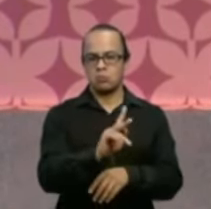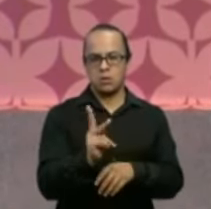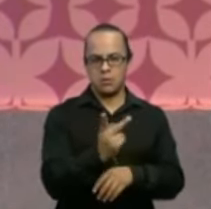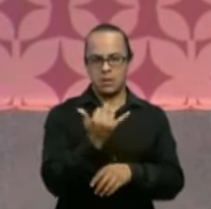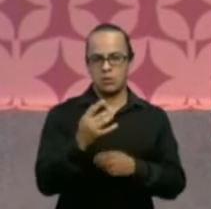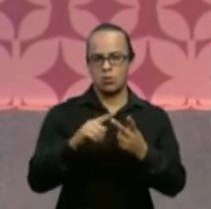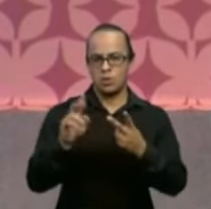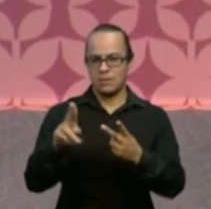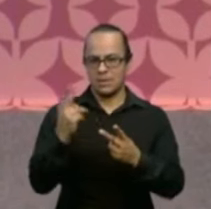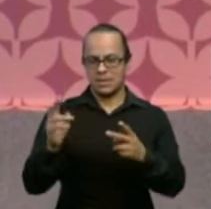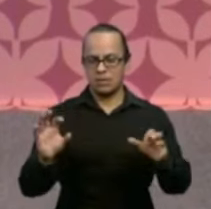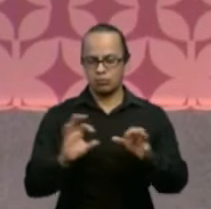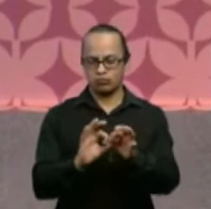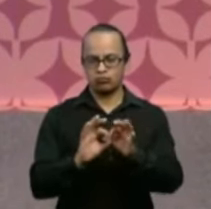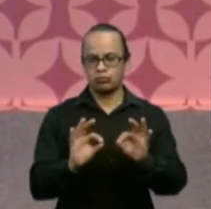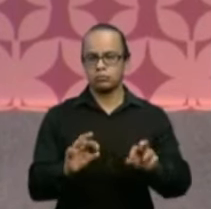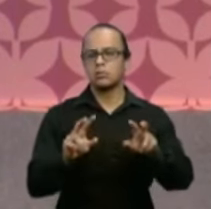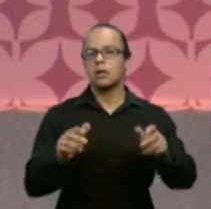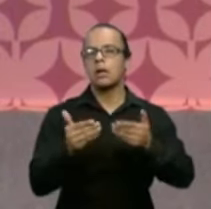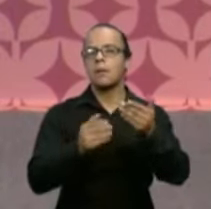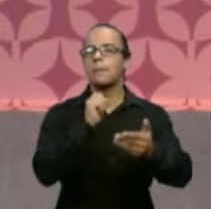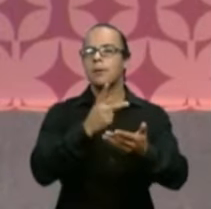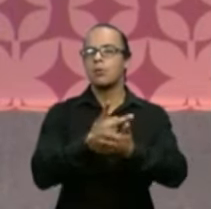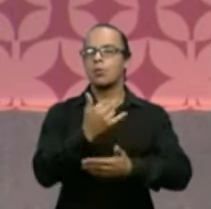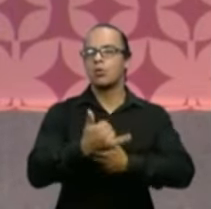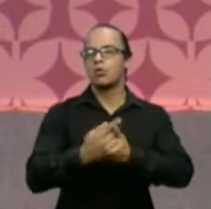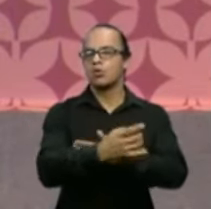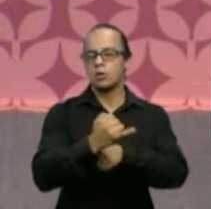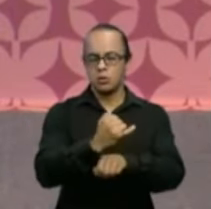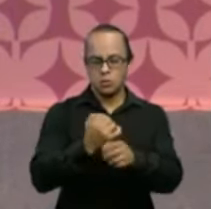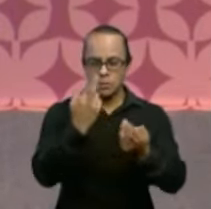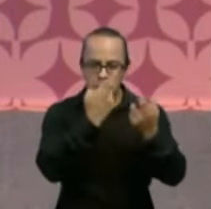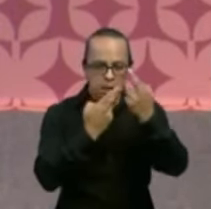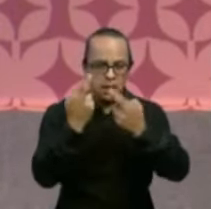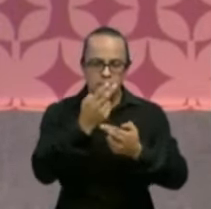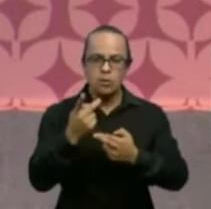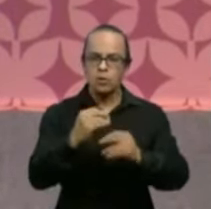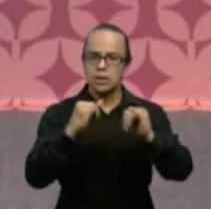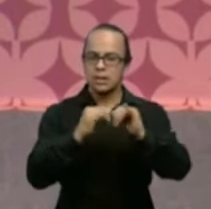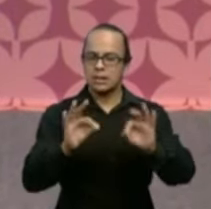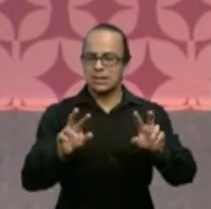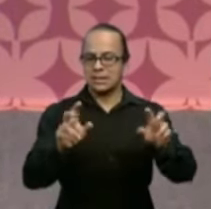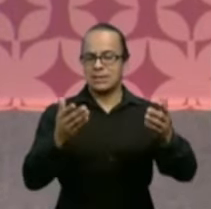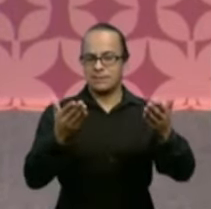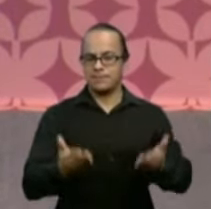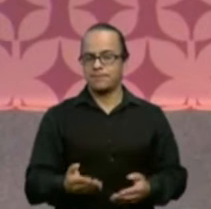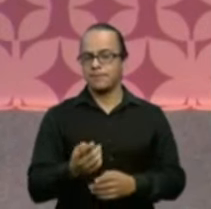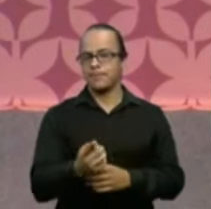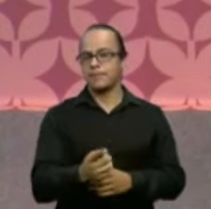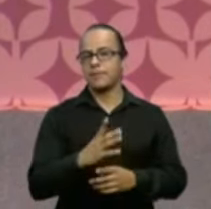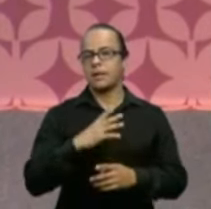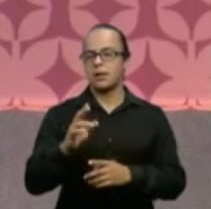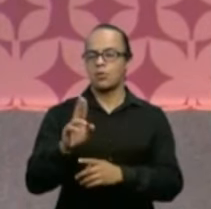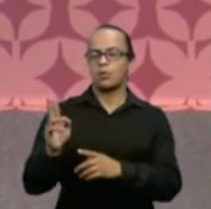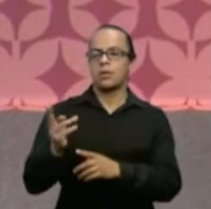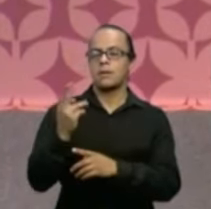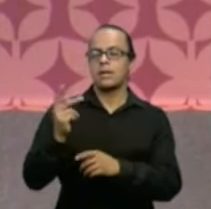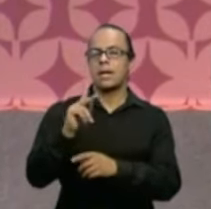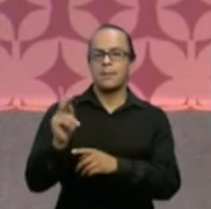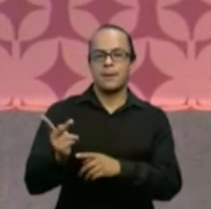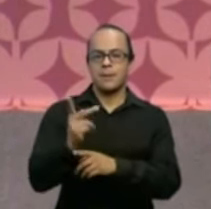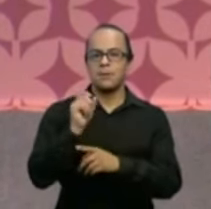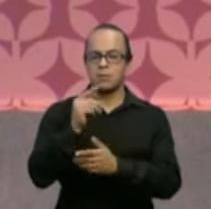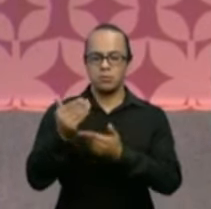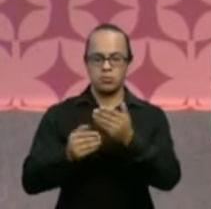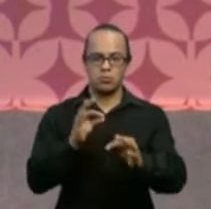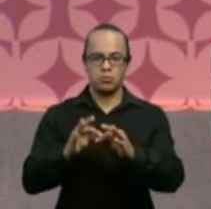superior, así como proyectos de investigación y desarrollo en instituciones de estos medios, tanto superior y superior, y